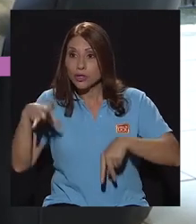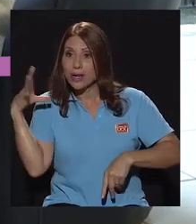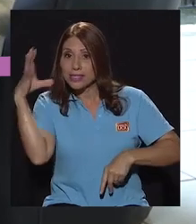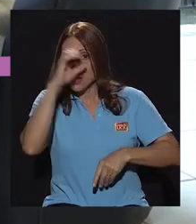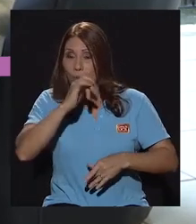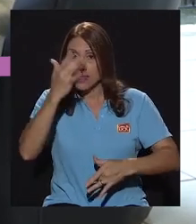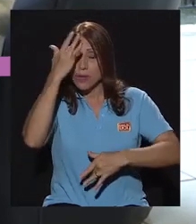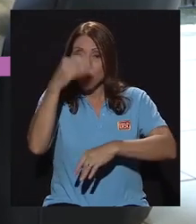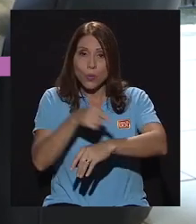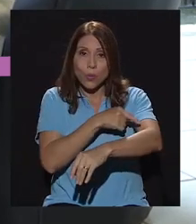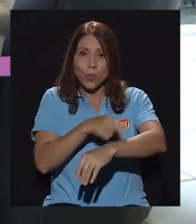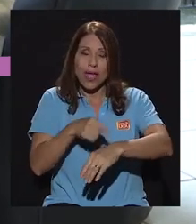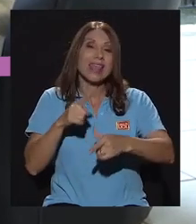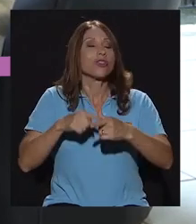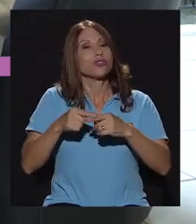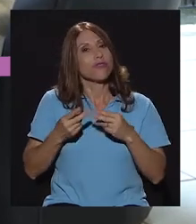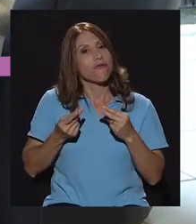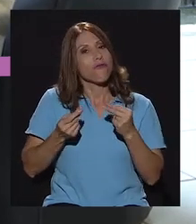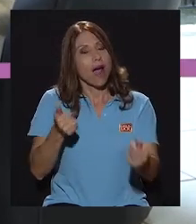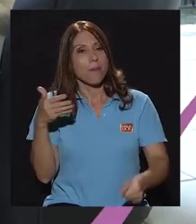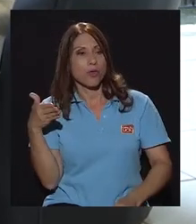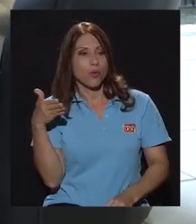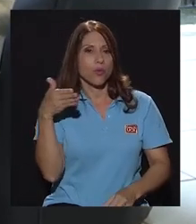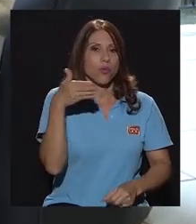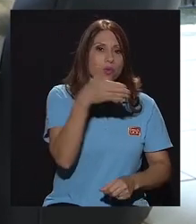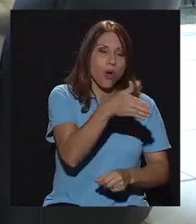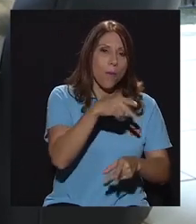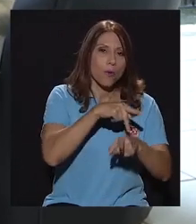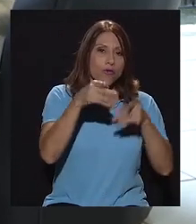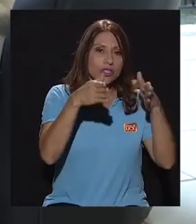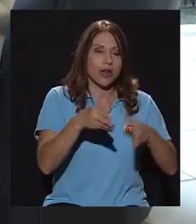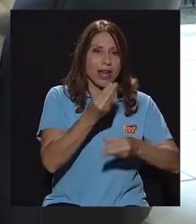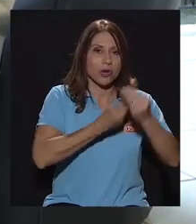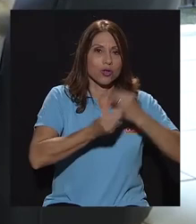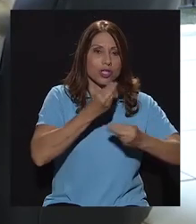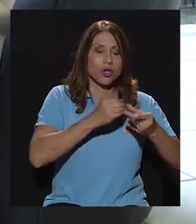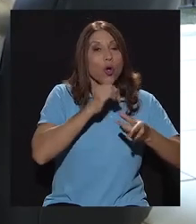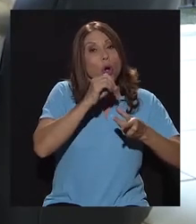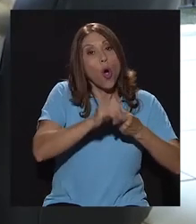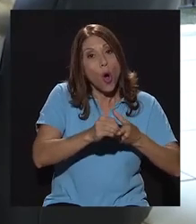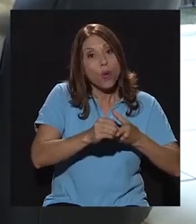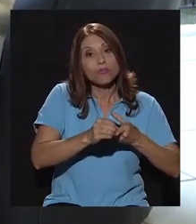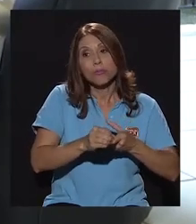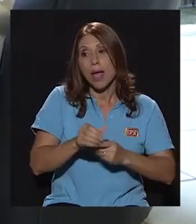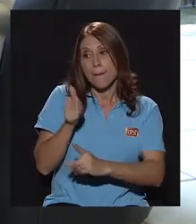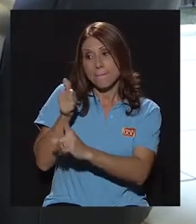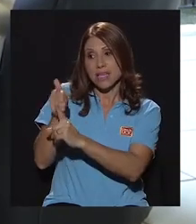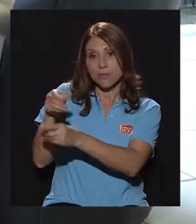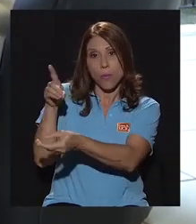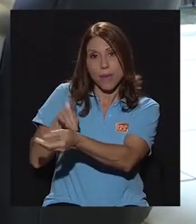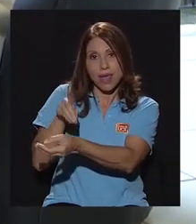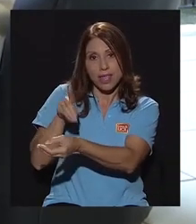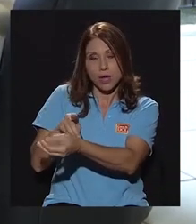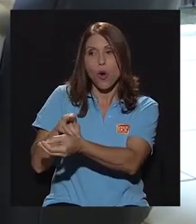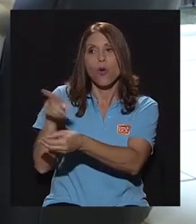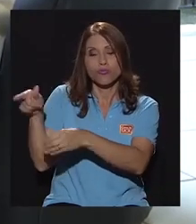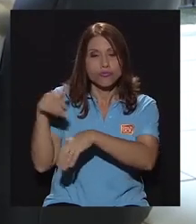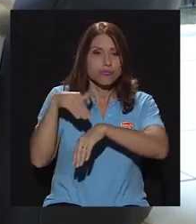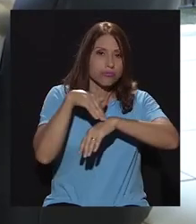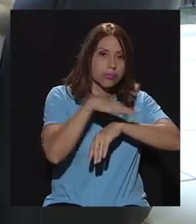lo más pronto posible a un profesional en nutrición o que sea referida del mismo médico que lo